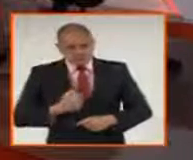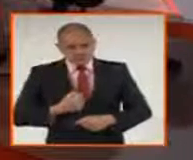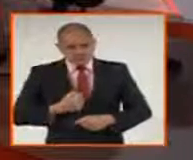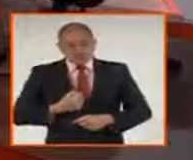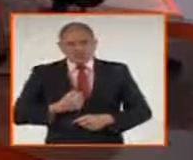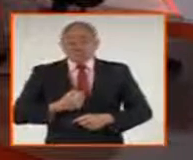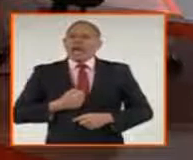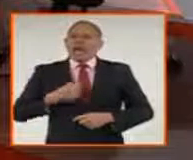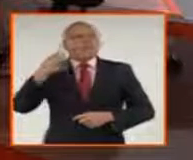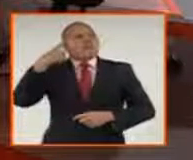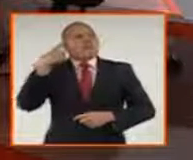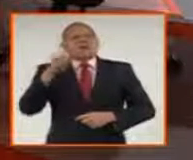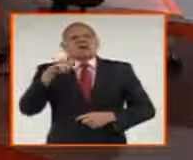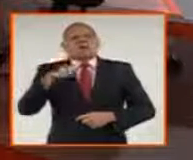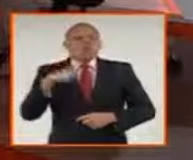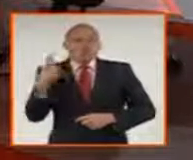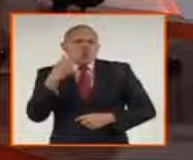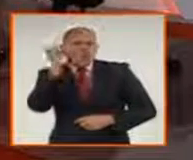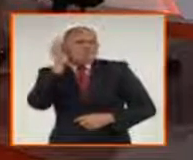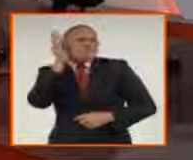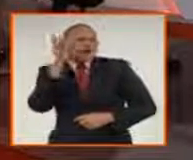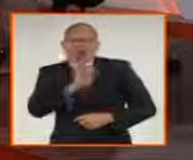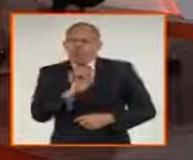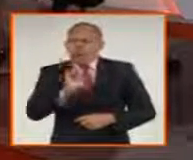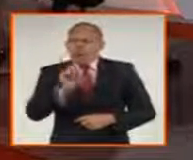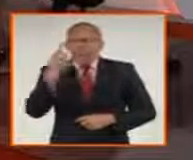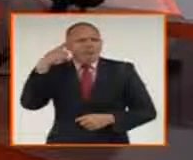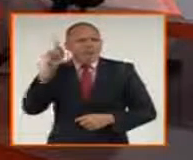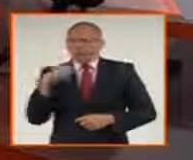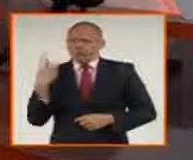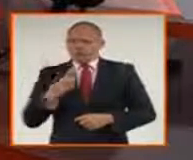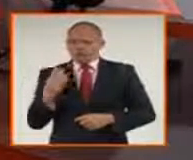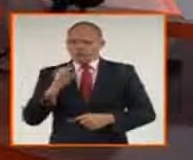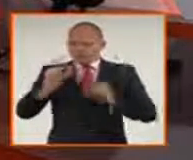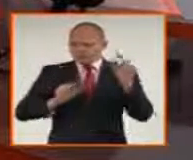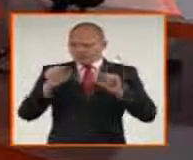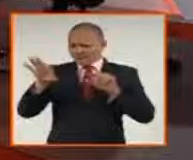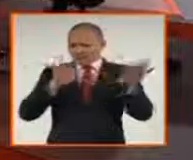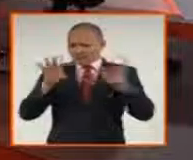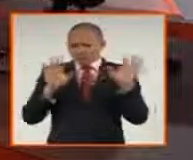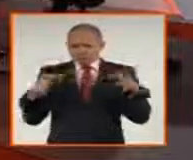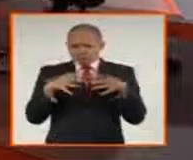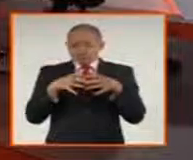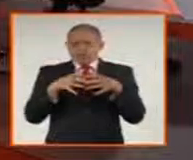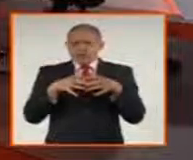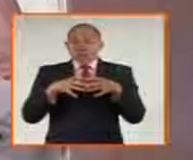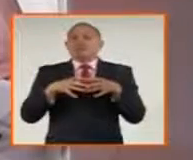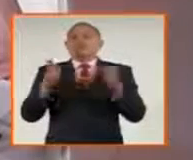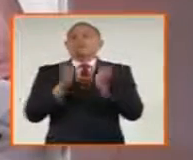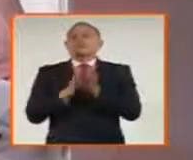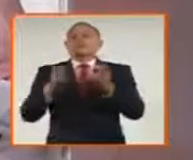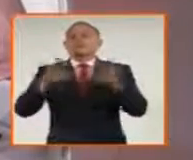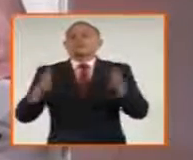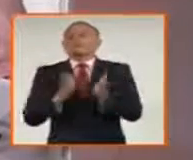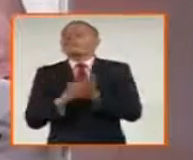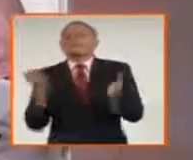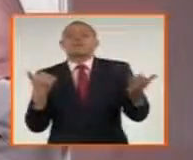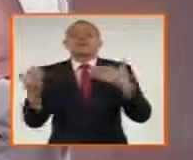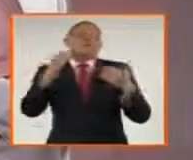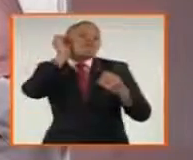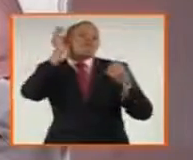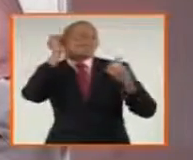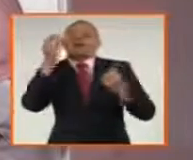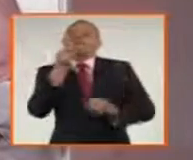personas alrededor de una mesa a inventarnos realidades que no existen. Realmente aquí están todas las